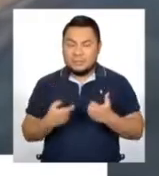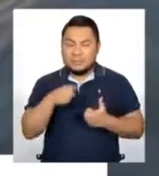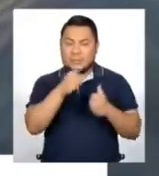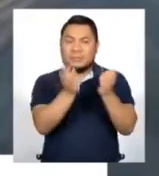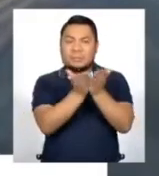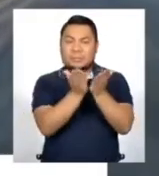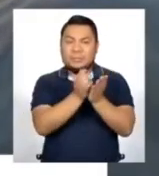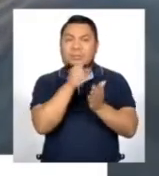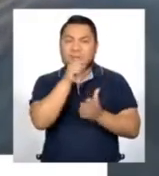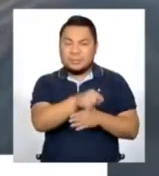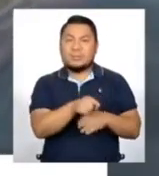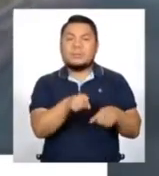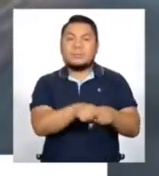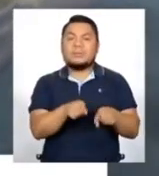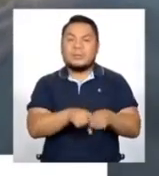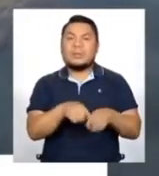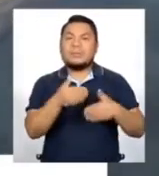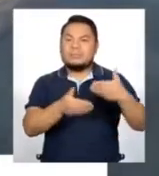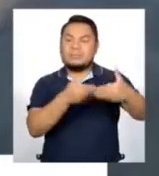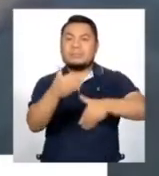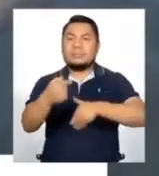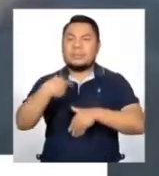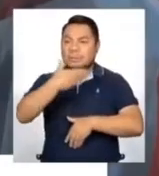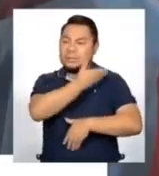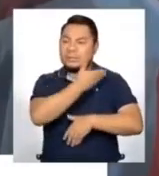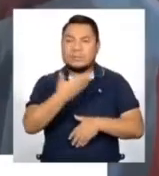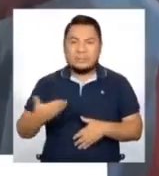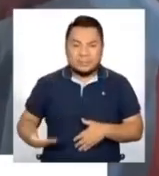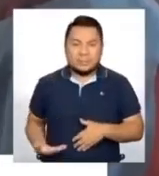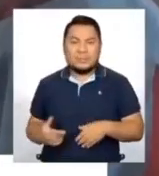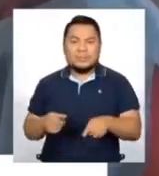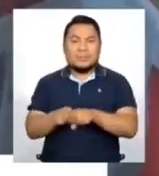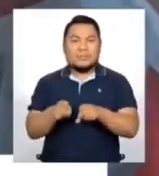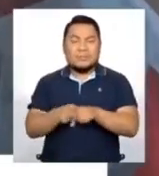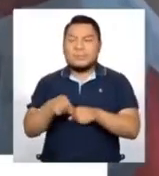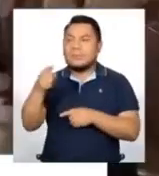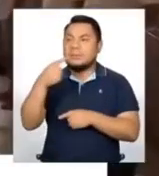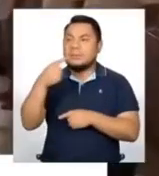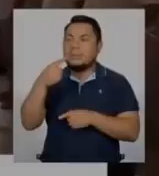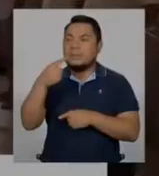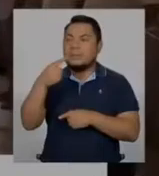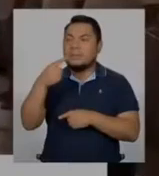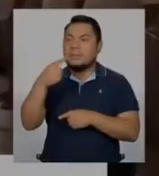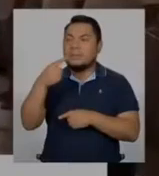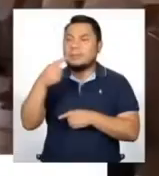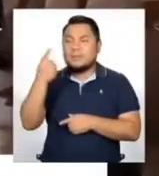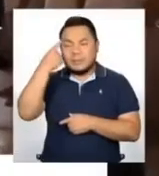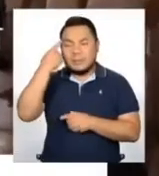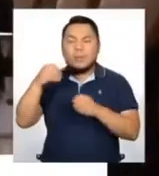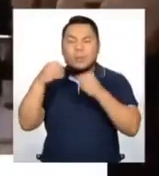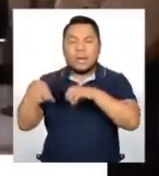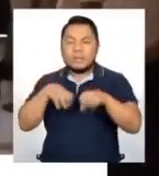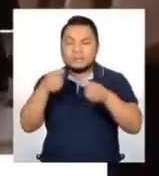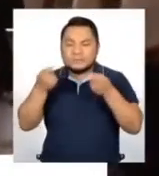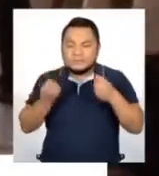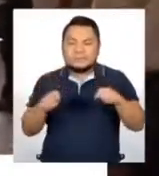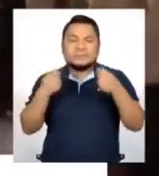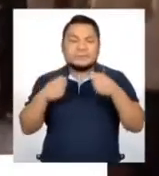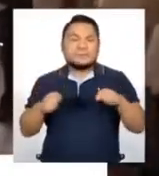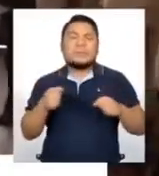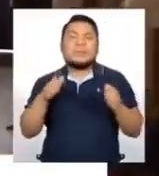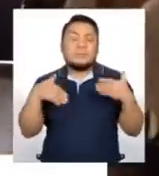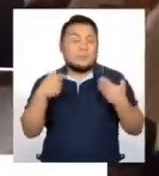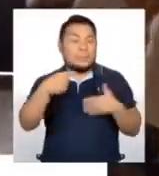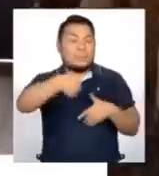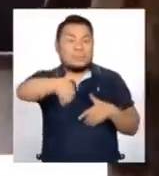perdure, que es la idea, por eso también el Estado, el Ministro de Educación, está haciendo esfuerzos